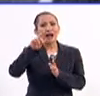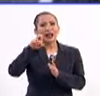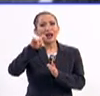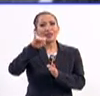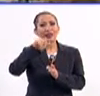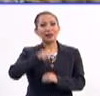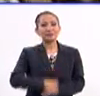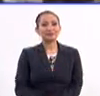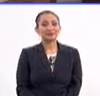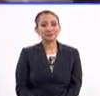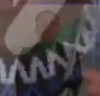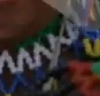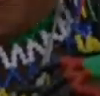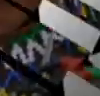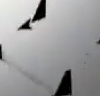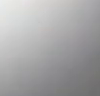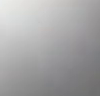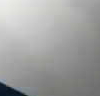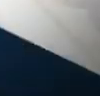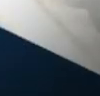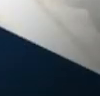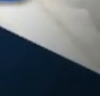Arcadia.